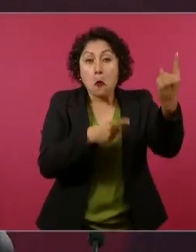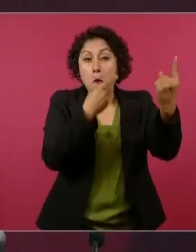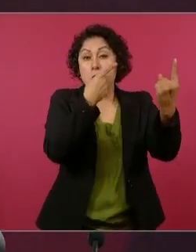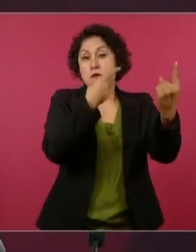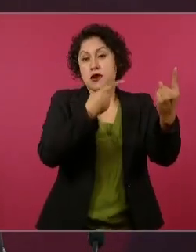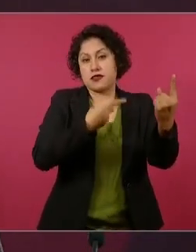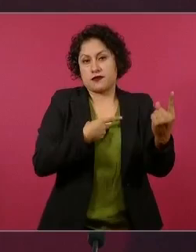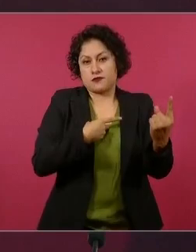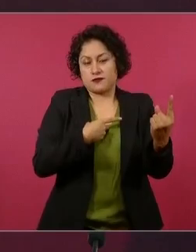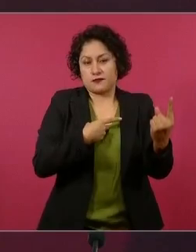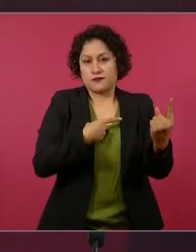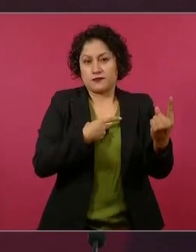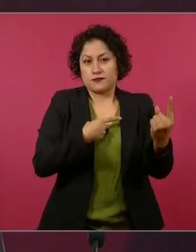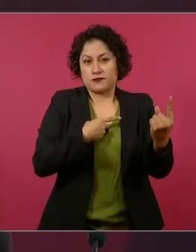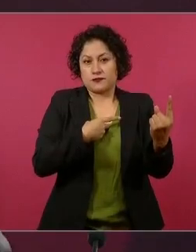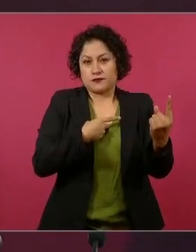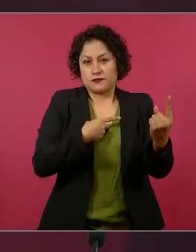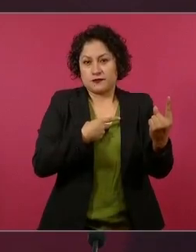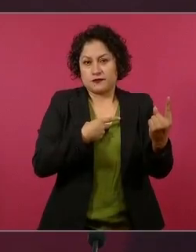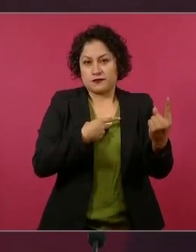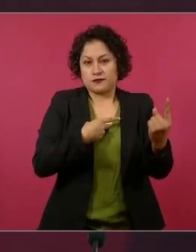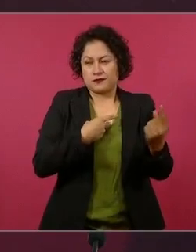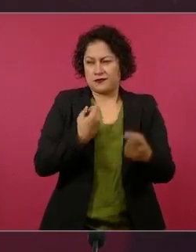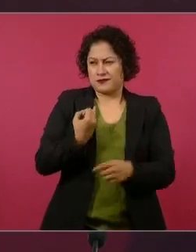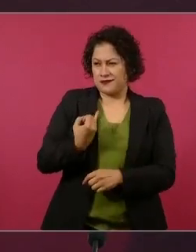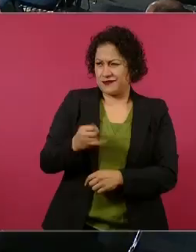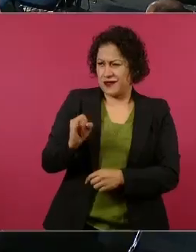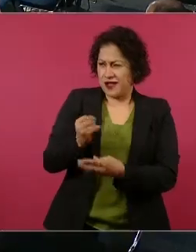era construir oficinitas.